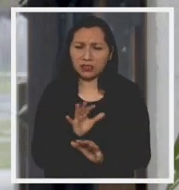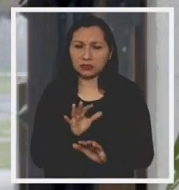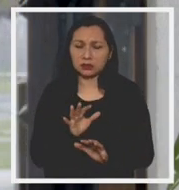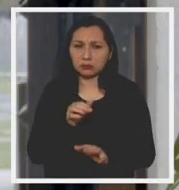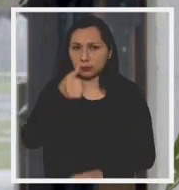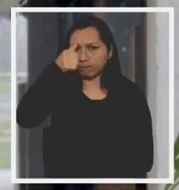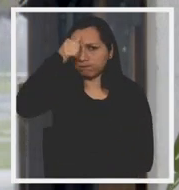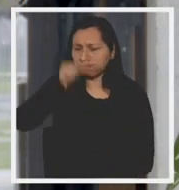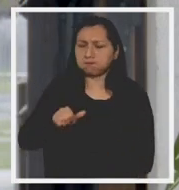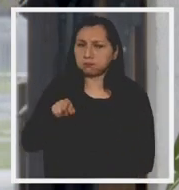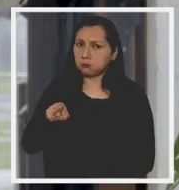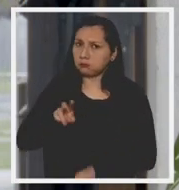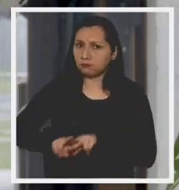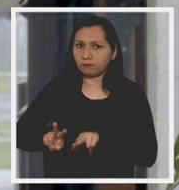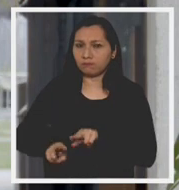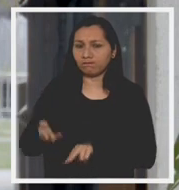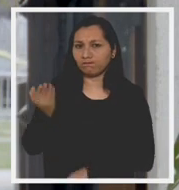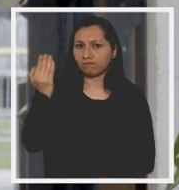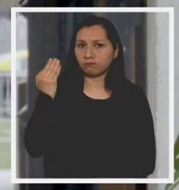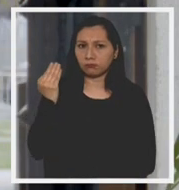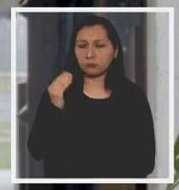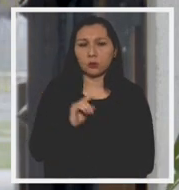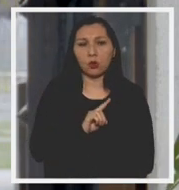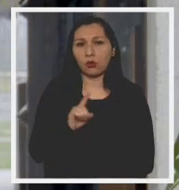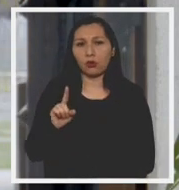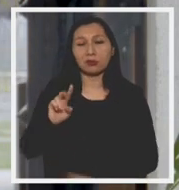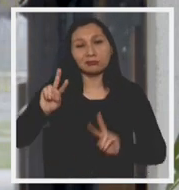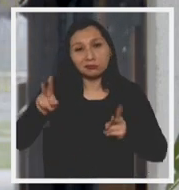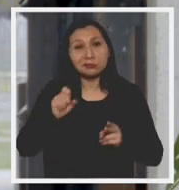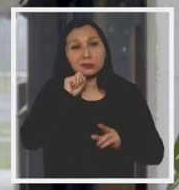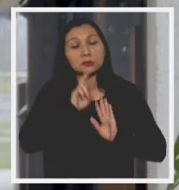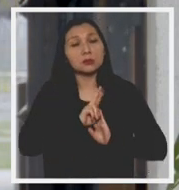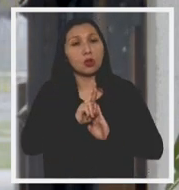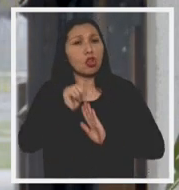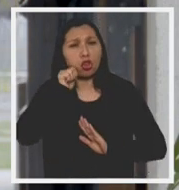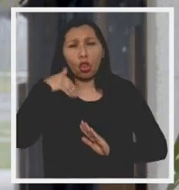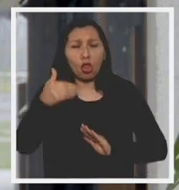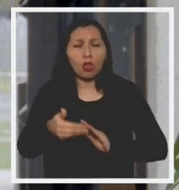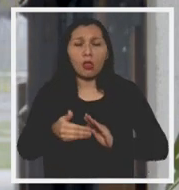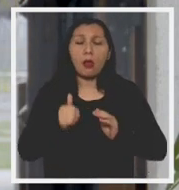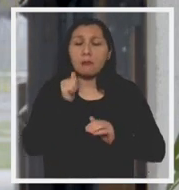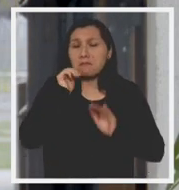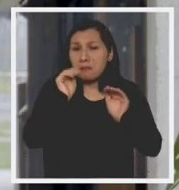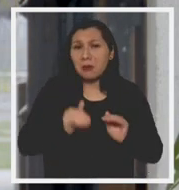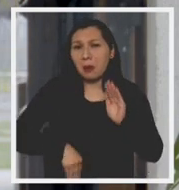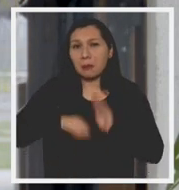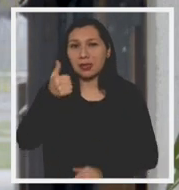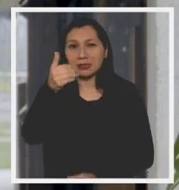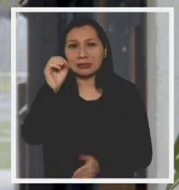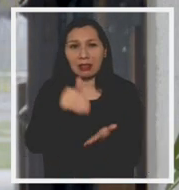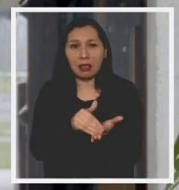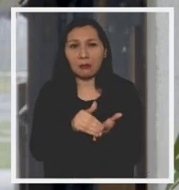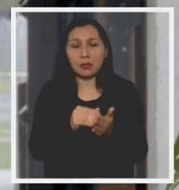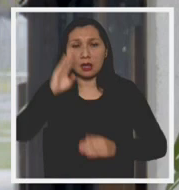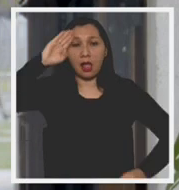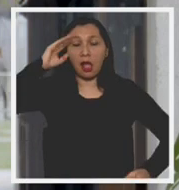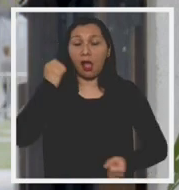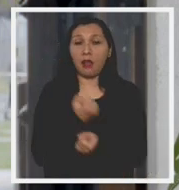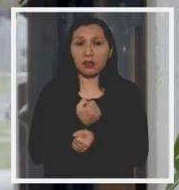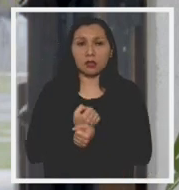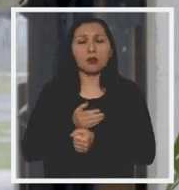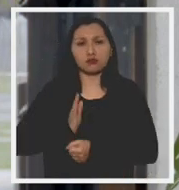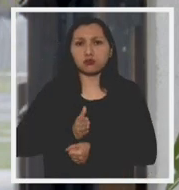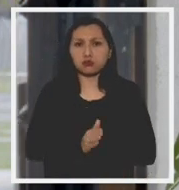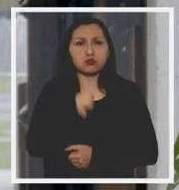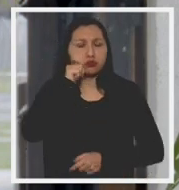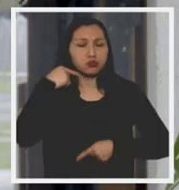condenables, porque no son representativas de la labor diaria que más de 60.000 carabineros